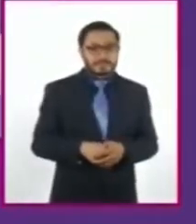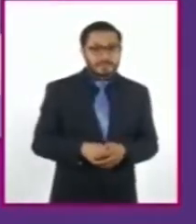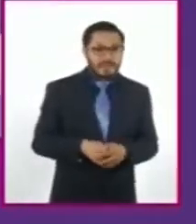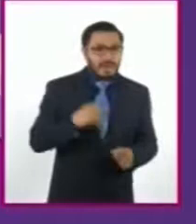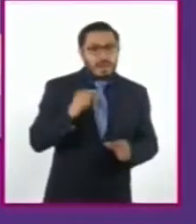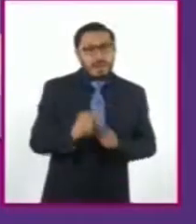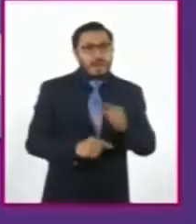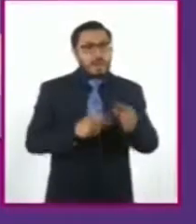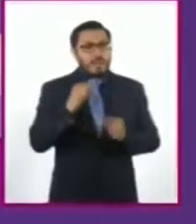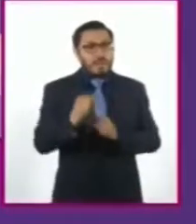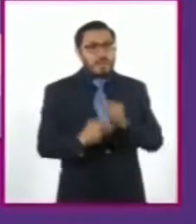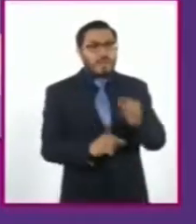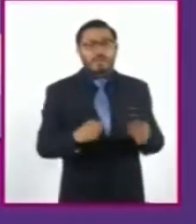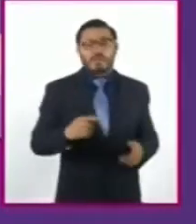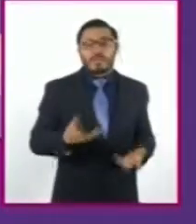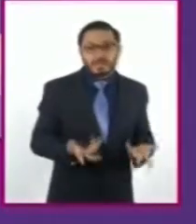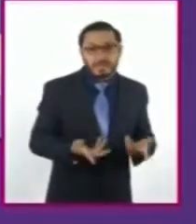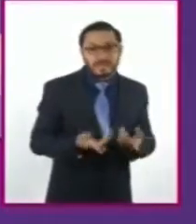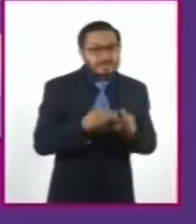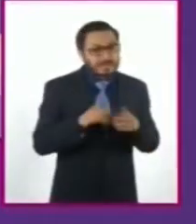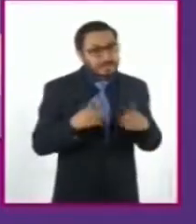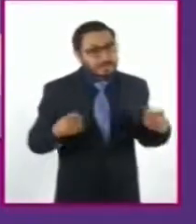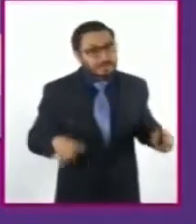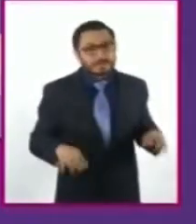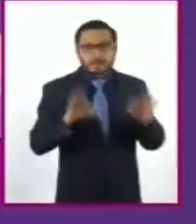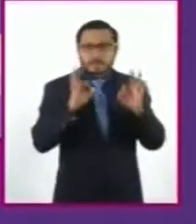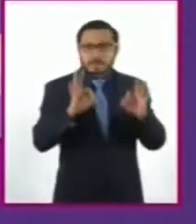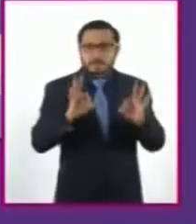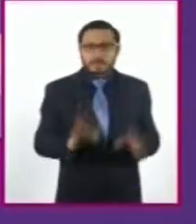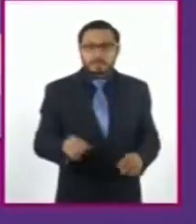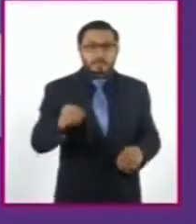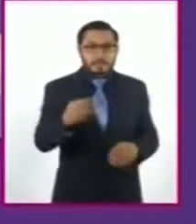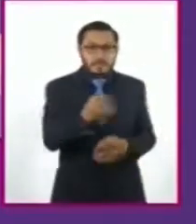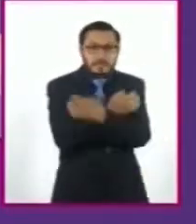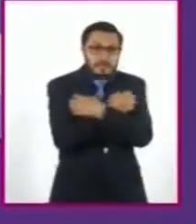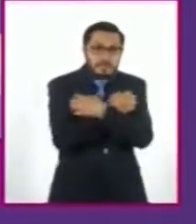precisando gradualmente con disciplina y esfuerzo.